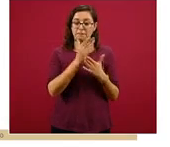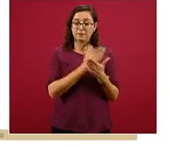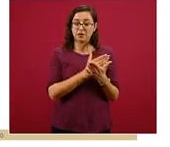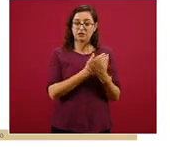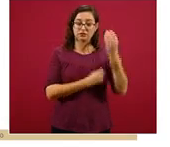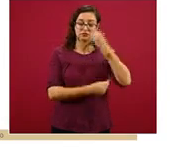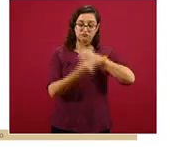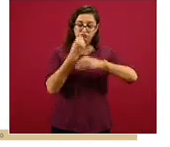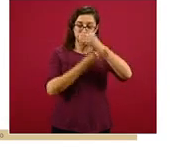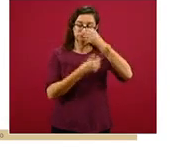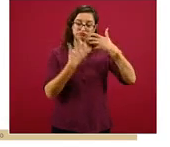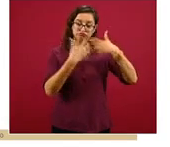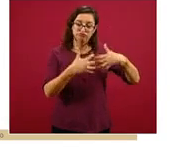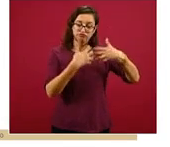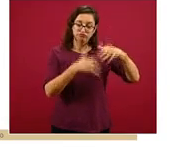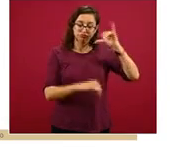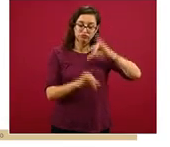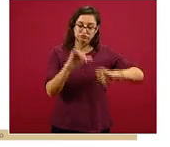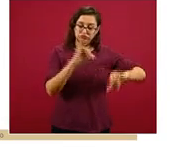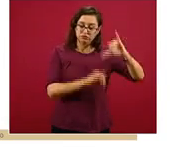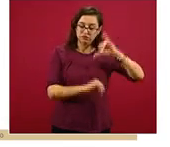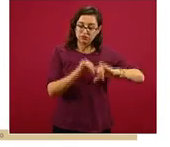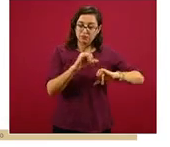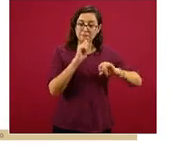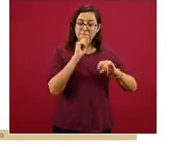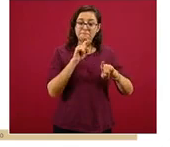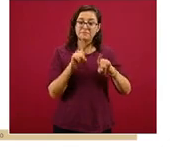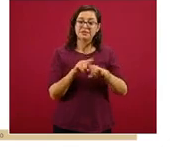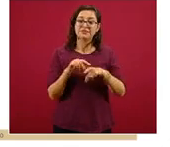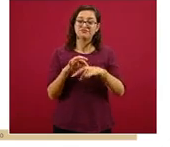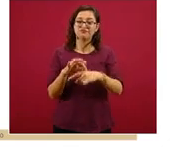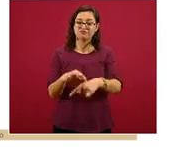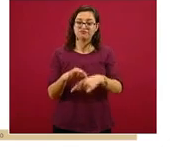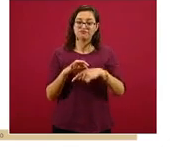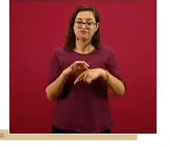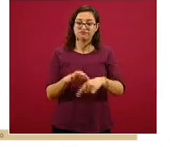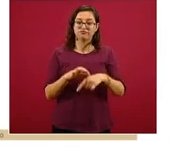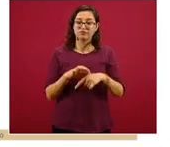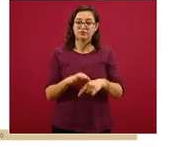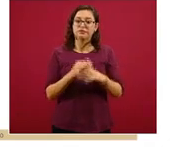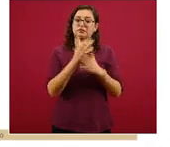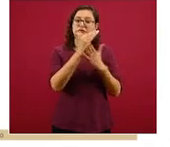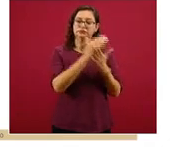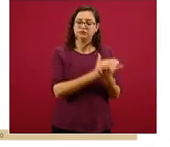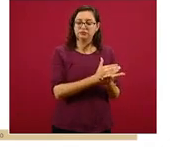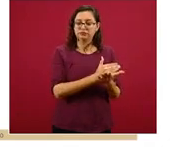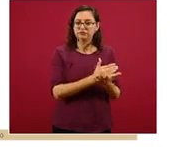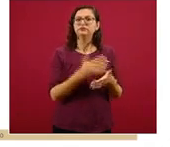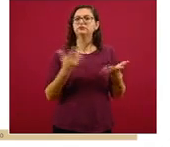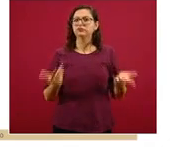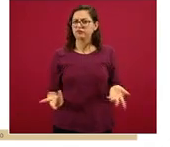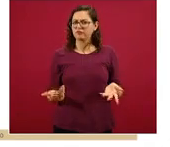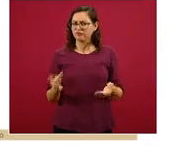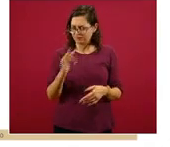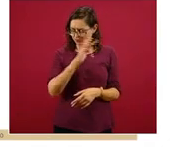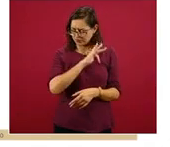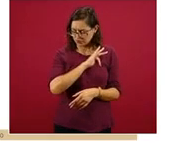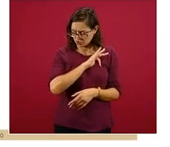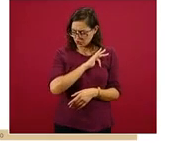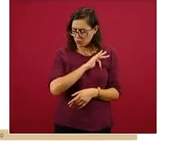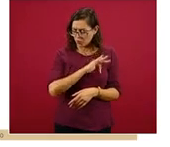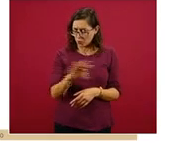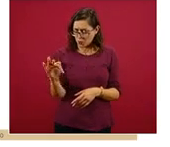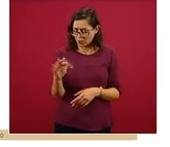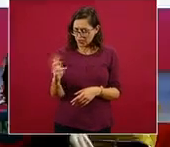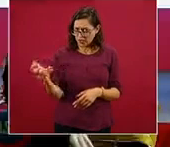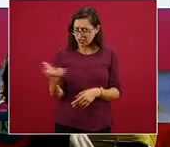alimentos ultraprocesados y también de carnes rojas. Entonces la pregunta es, ¿podemos hacer esto que plantea el